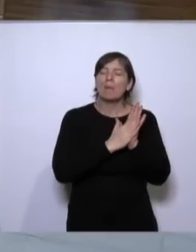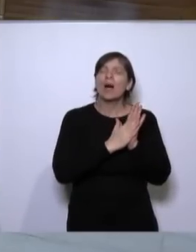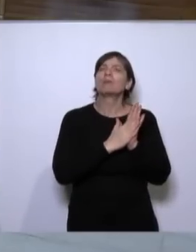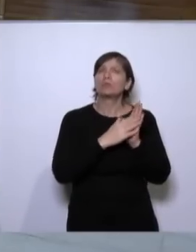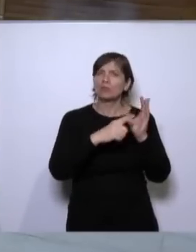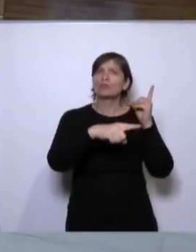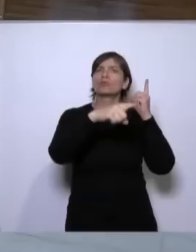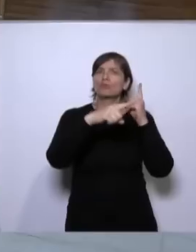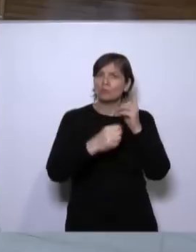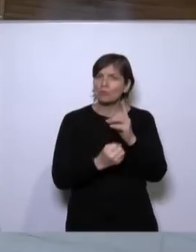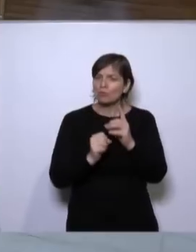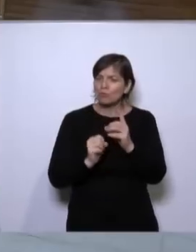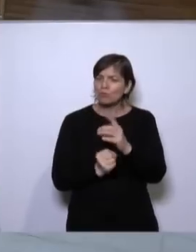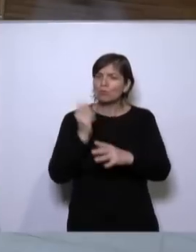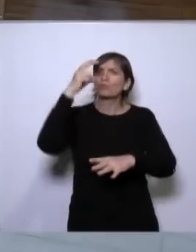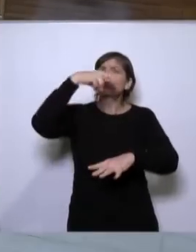y